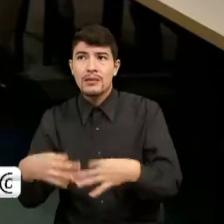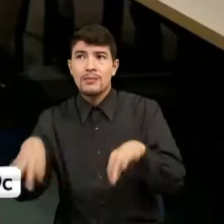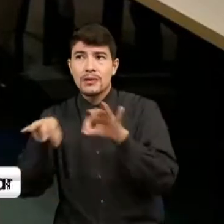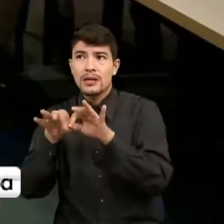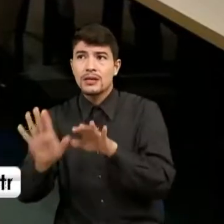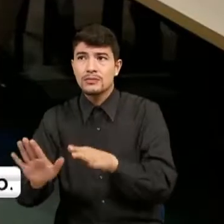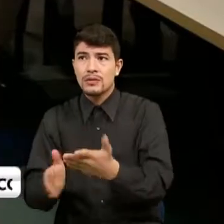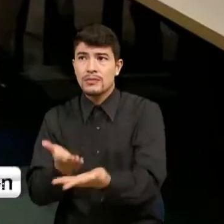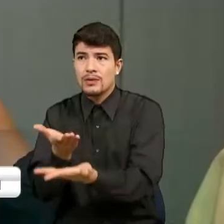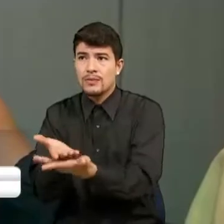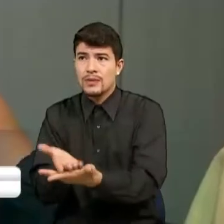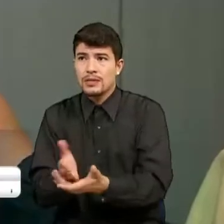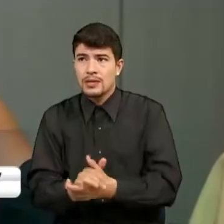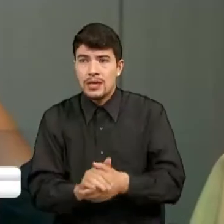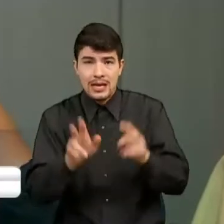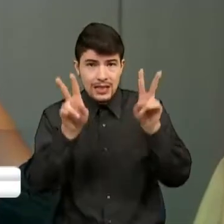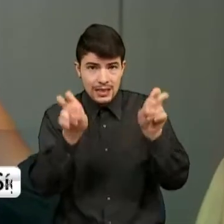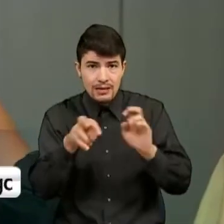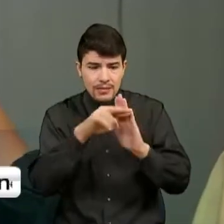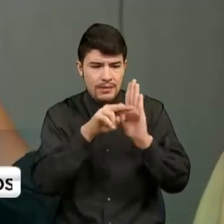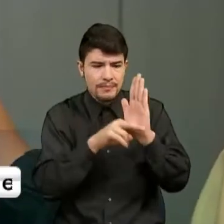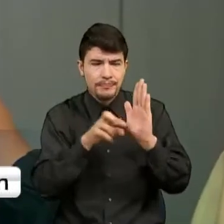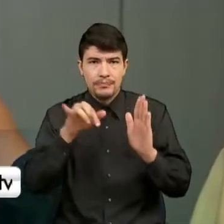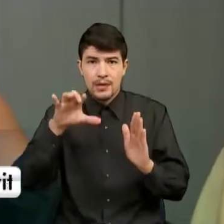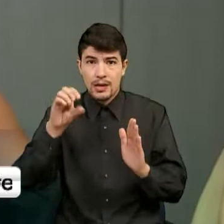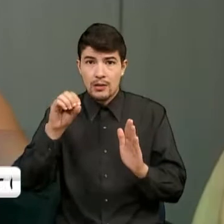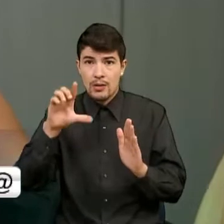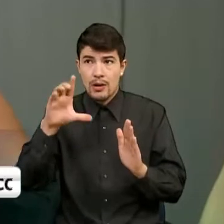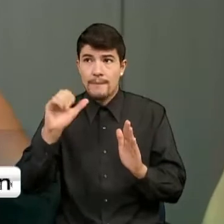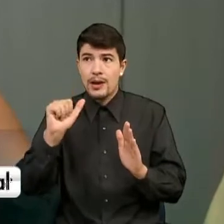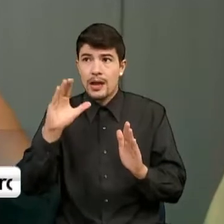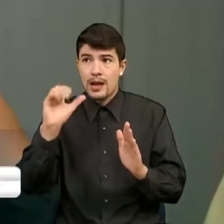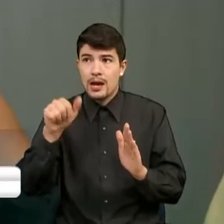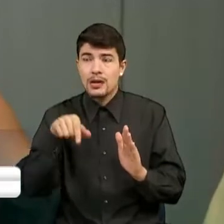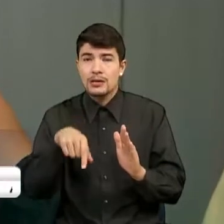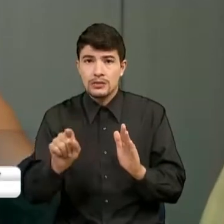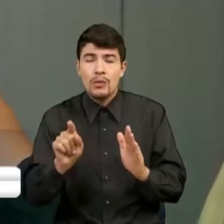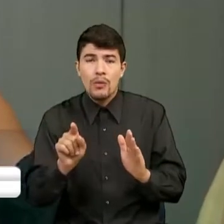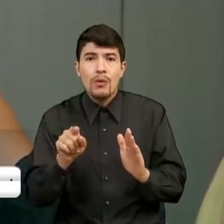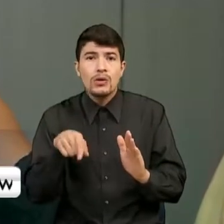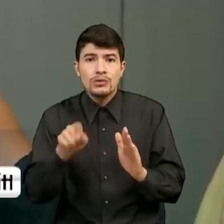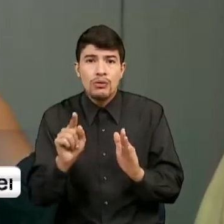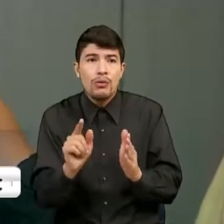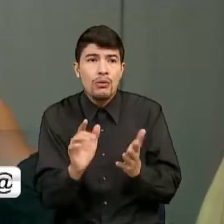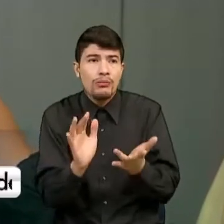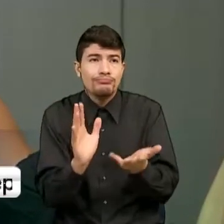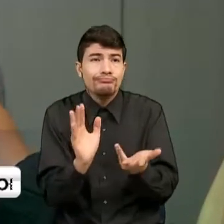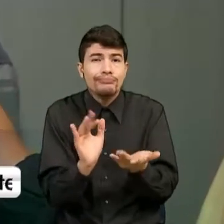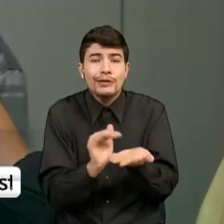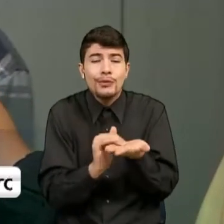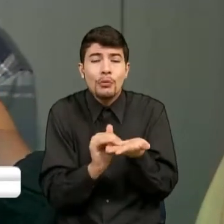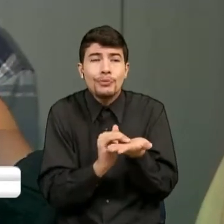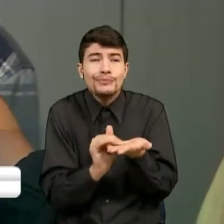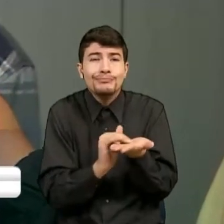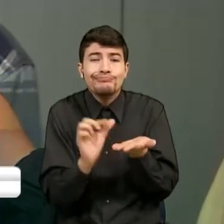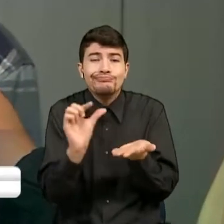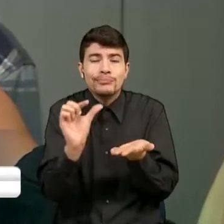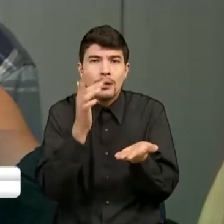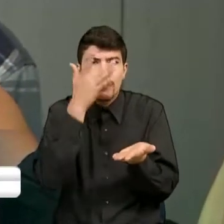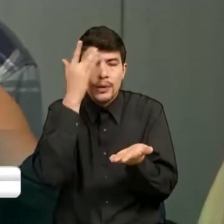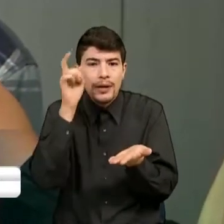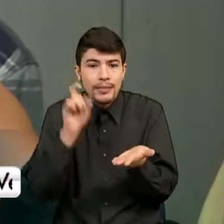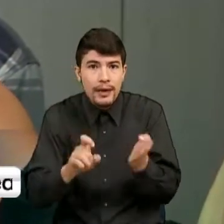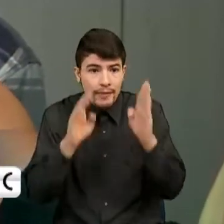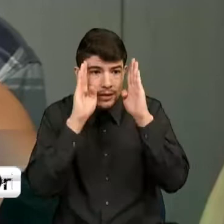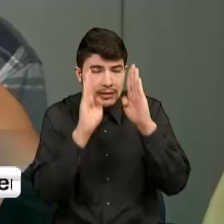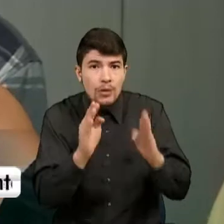el tema el pico y placa es un tema coyuntural es como se dice coloquialmente un pañito de agua tibia porque realmente lo que se debe atender